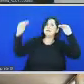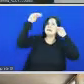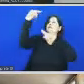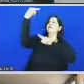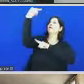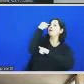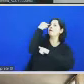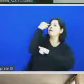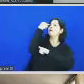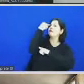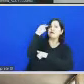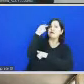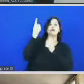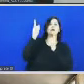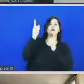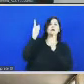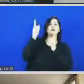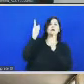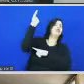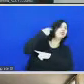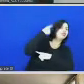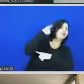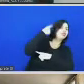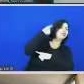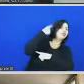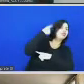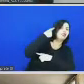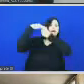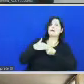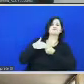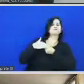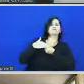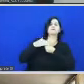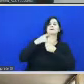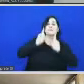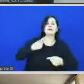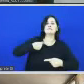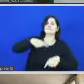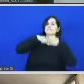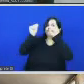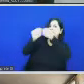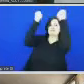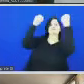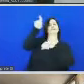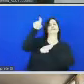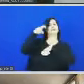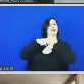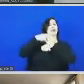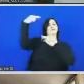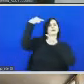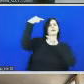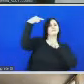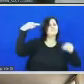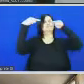estamos rompiendo esta brecha y diciéndonos a nosotros mismos que estamos haciendo un compromiso